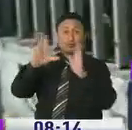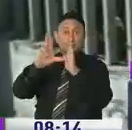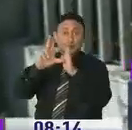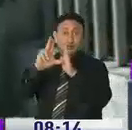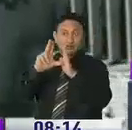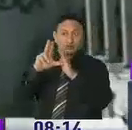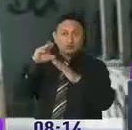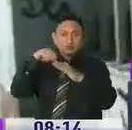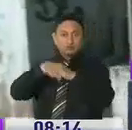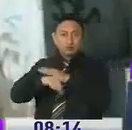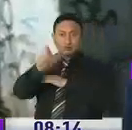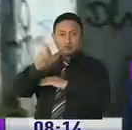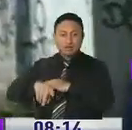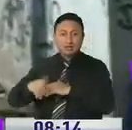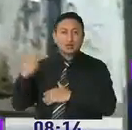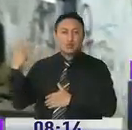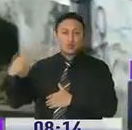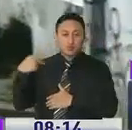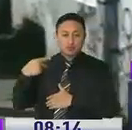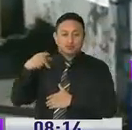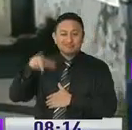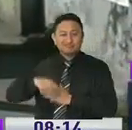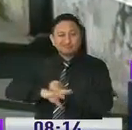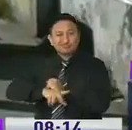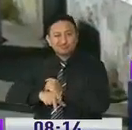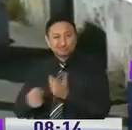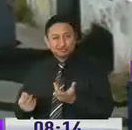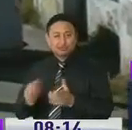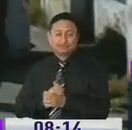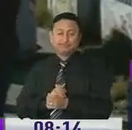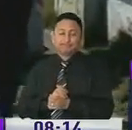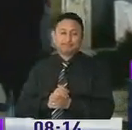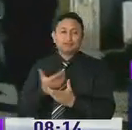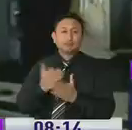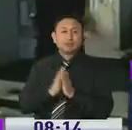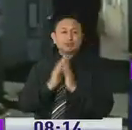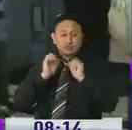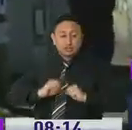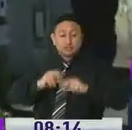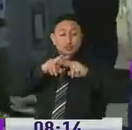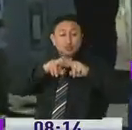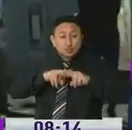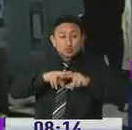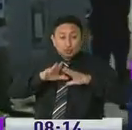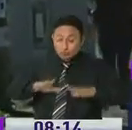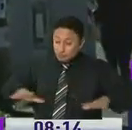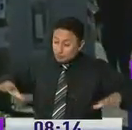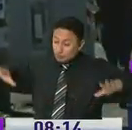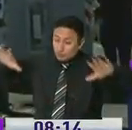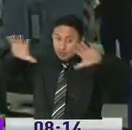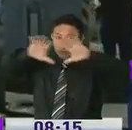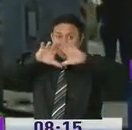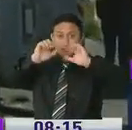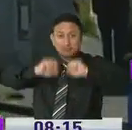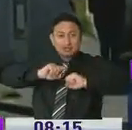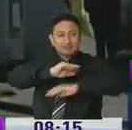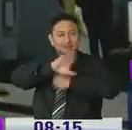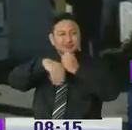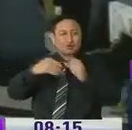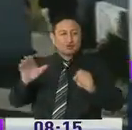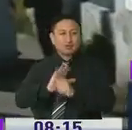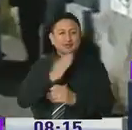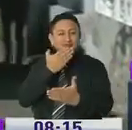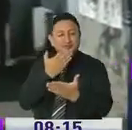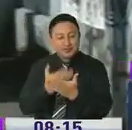gente prostituida, gente delincuente y toda esa cuestión. Queremos que se haga una revisión cerca de ello y por favor que se nos complete.